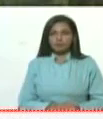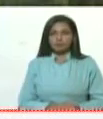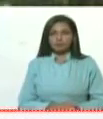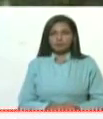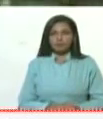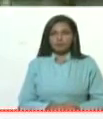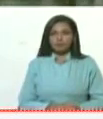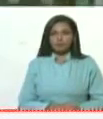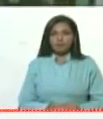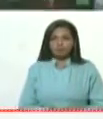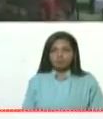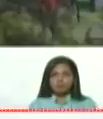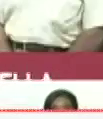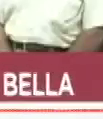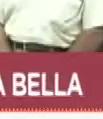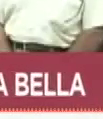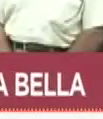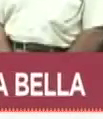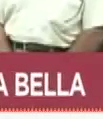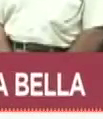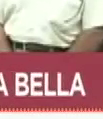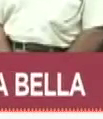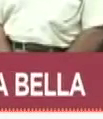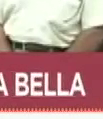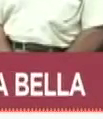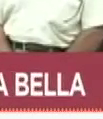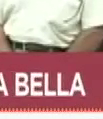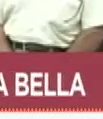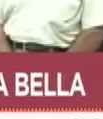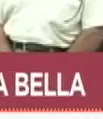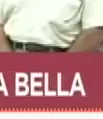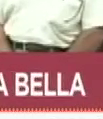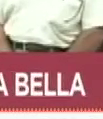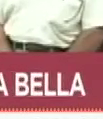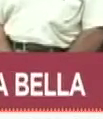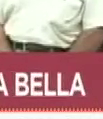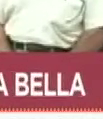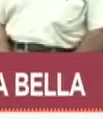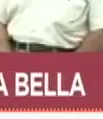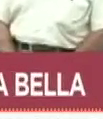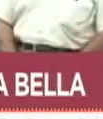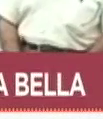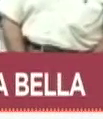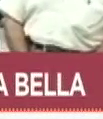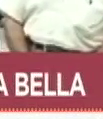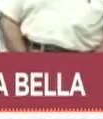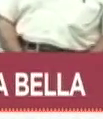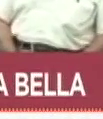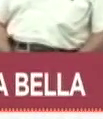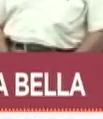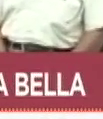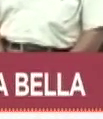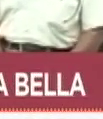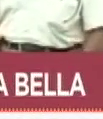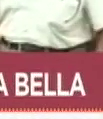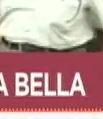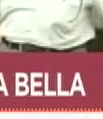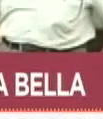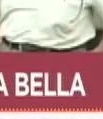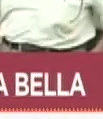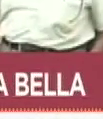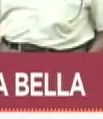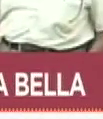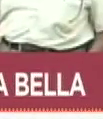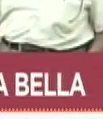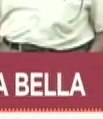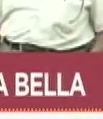Con esta neblina que abraza las montañas azules de nuestro municipio Andrés Bello, le saludamos, camarada presidente, desde